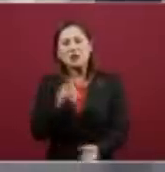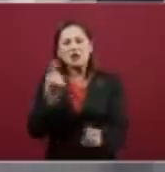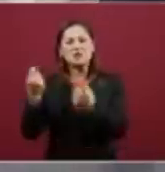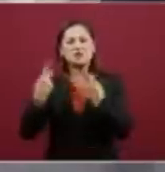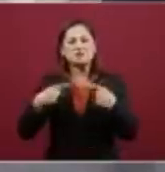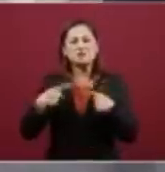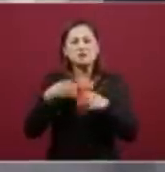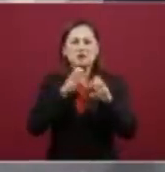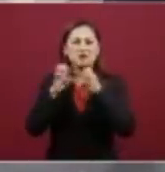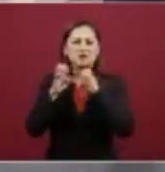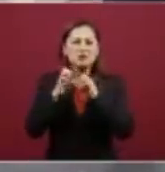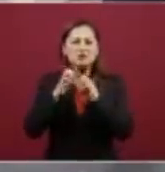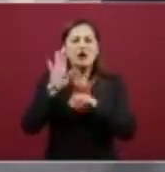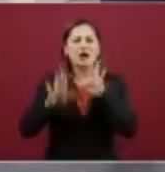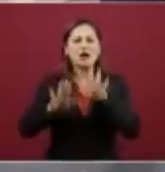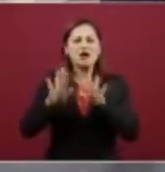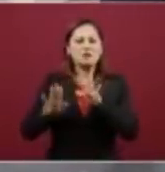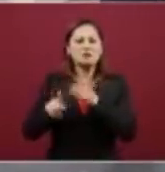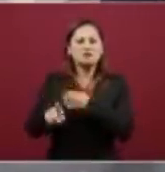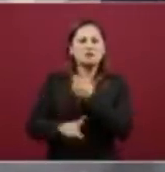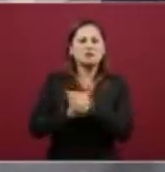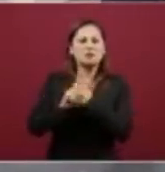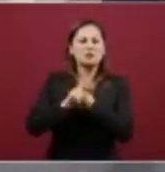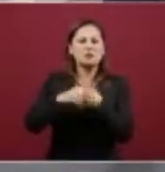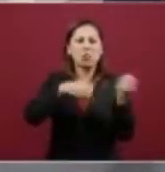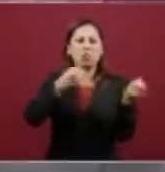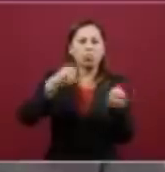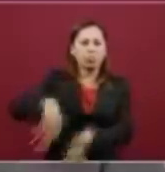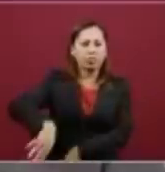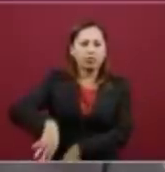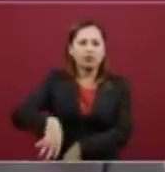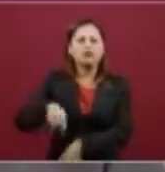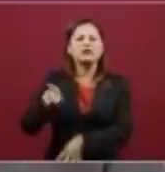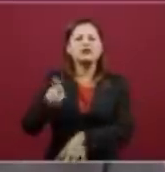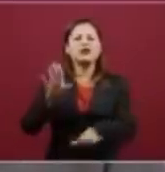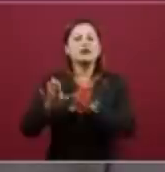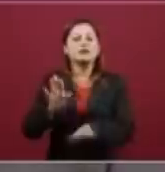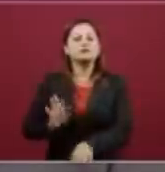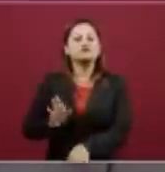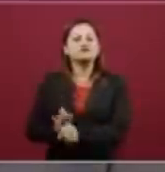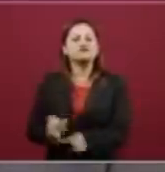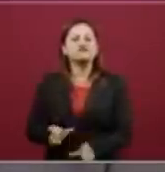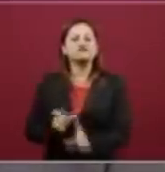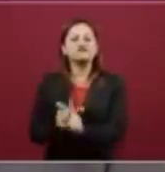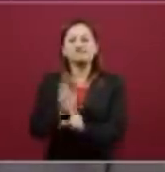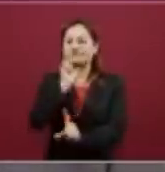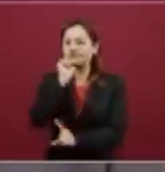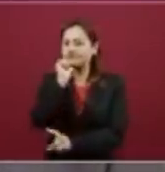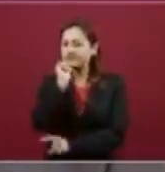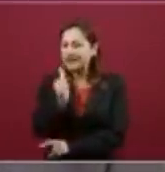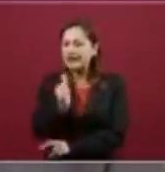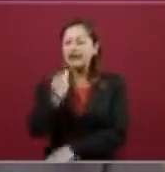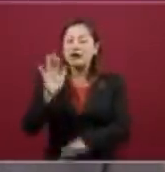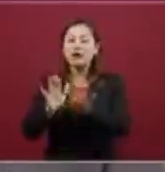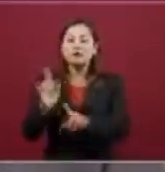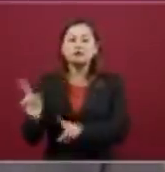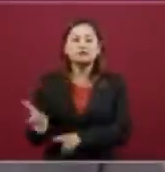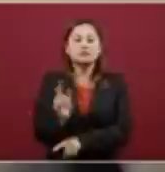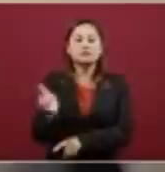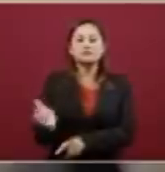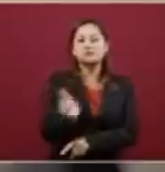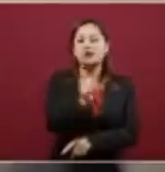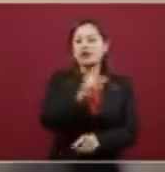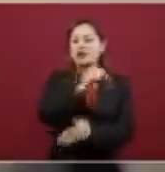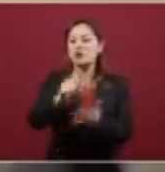cierta desprotección, por decirlo de alguna manera, hacia los periodistas cuando van a algunas coberturas o algunas zonas de